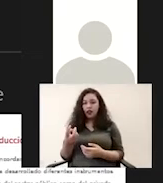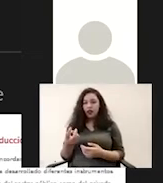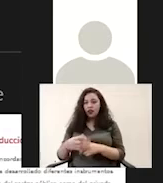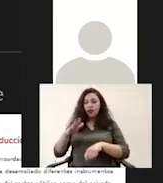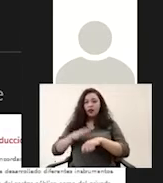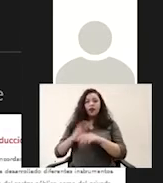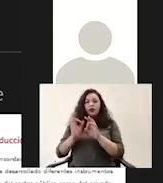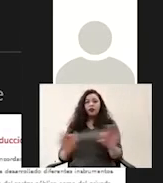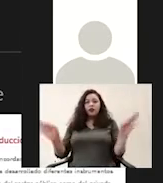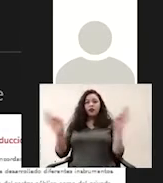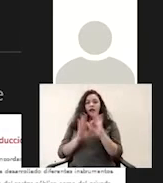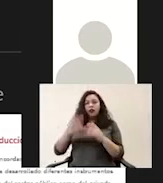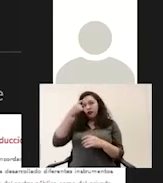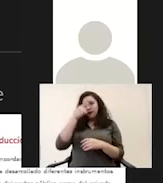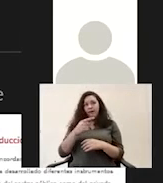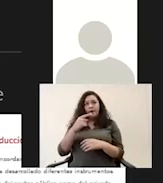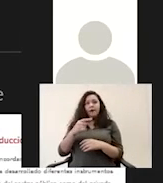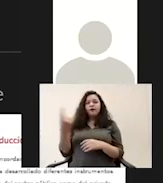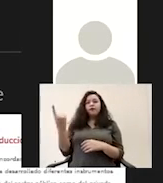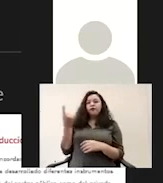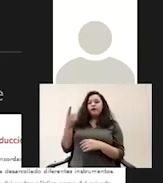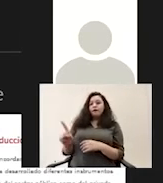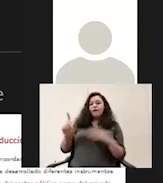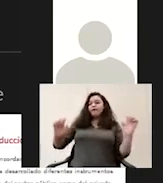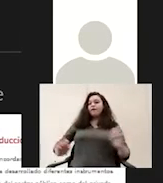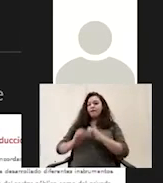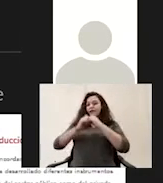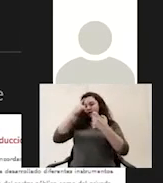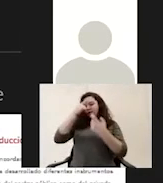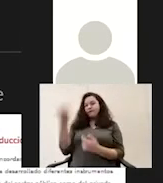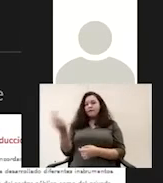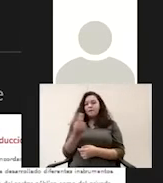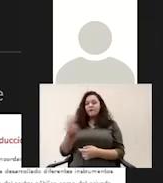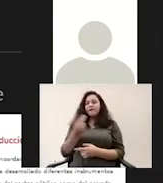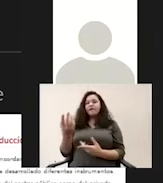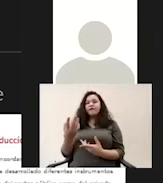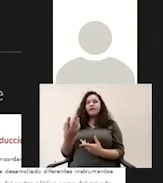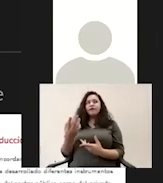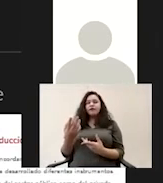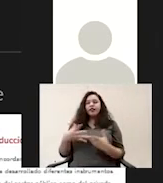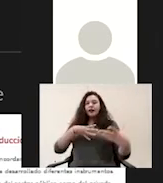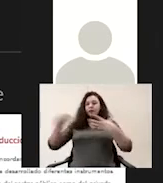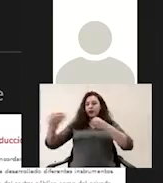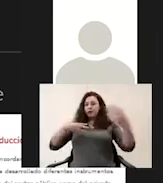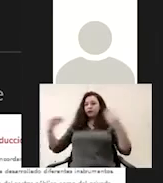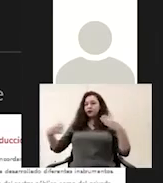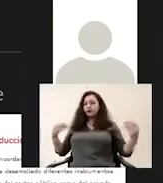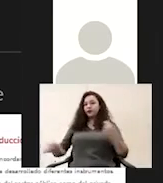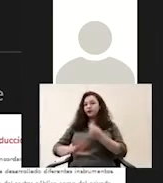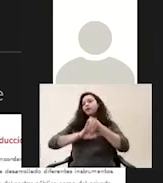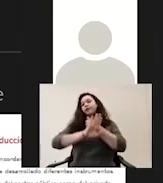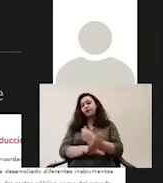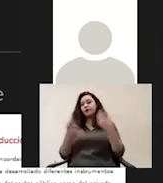emisión que se dio de una disposición que fue emergente y necesaria para evitar el riesgo de algún contagio, sobre todo en este tipo